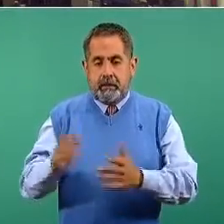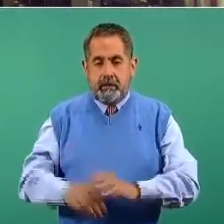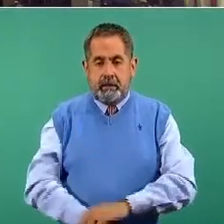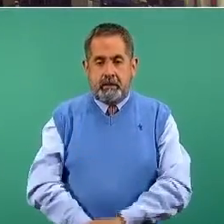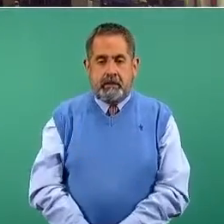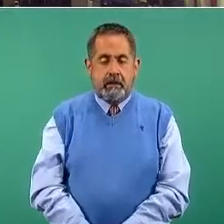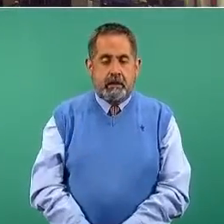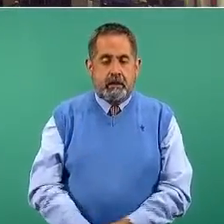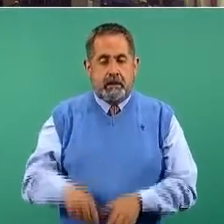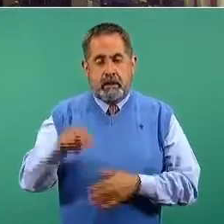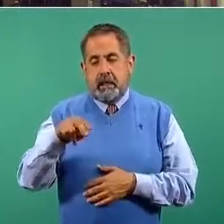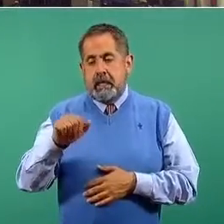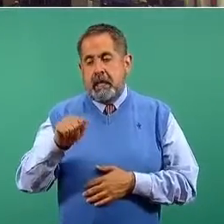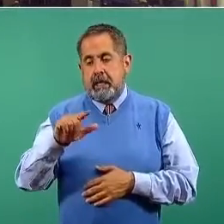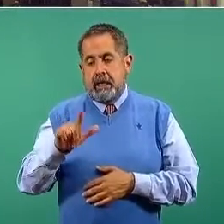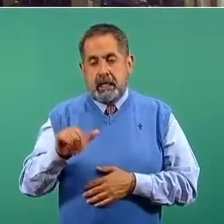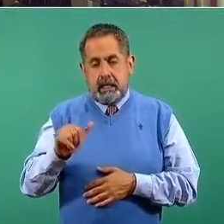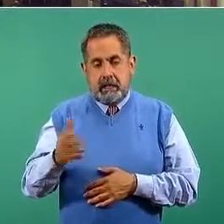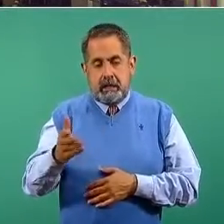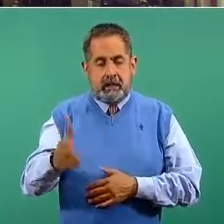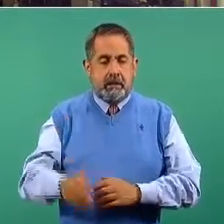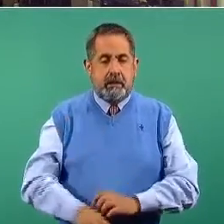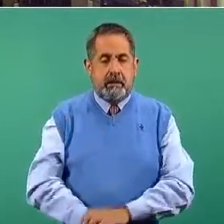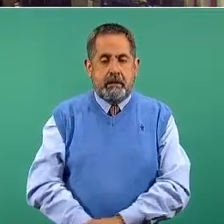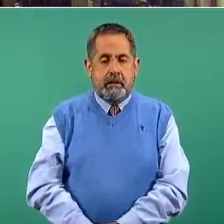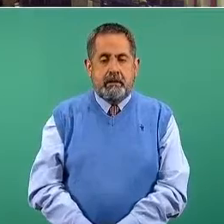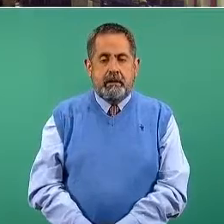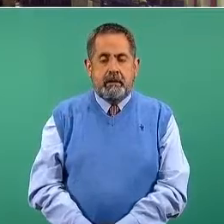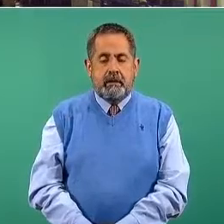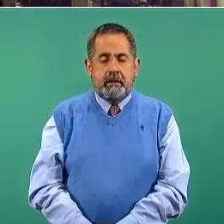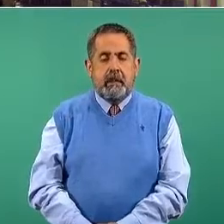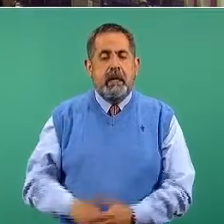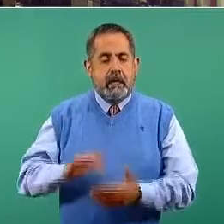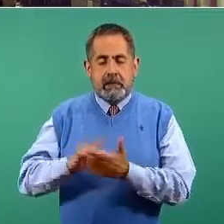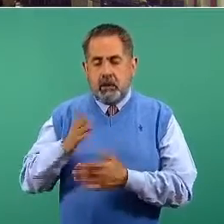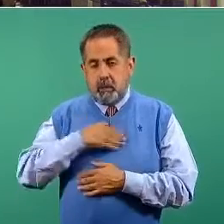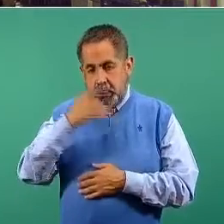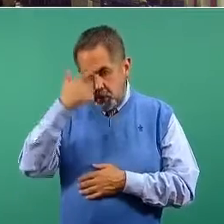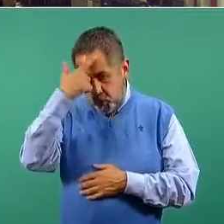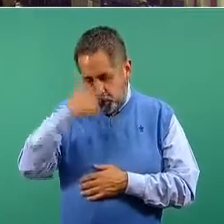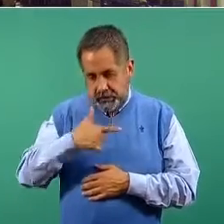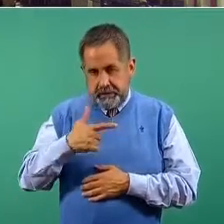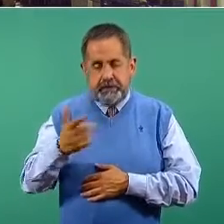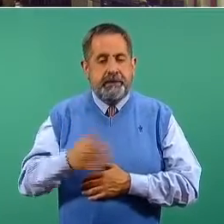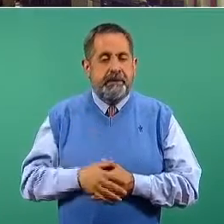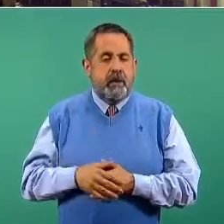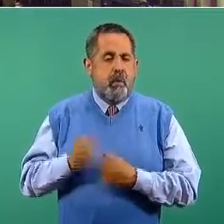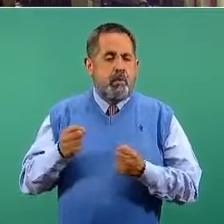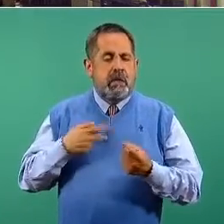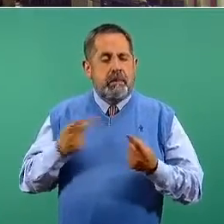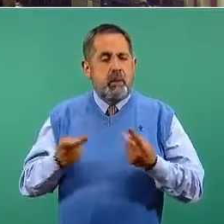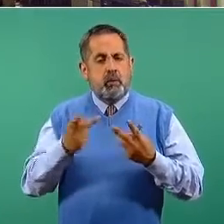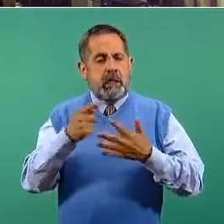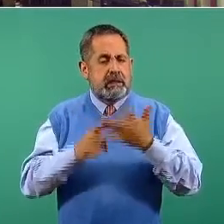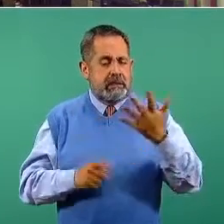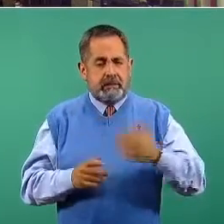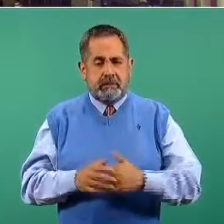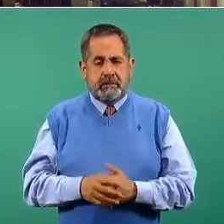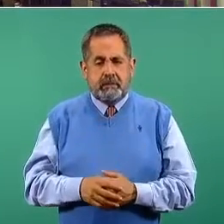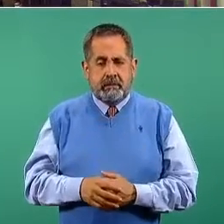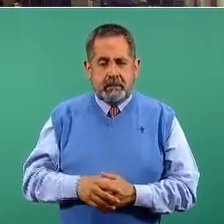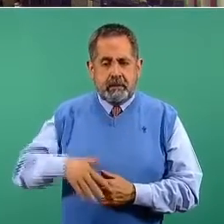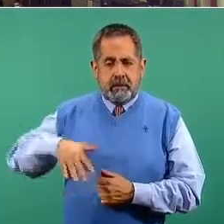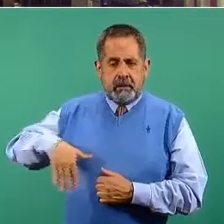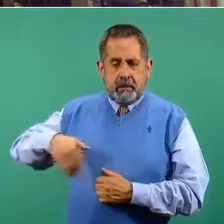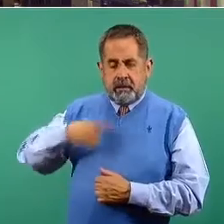Arturo. Natalia Vitela. Gracias. Diario Gracias. Reforma. Buenas noches. Tengo varias preguntas, doctor. Lo primero, lo que